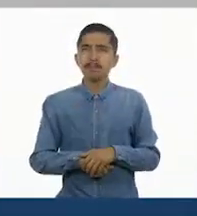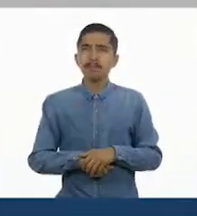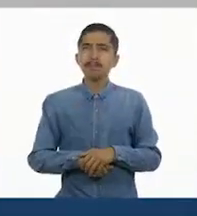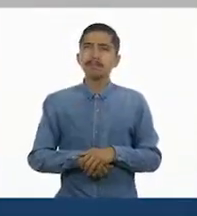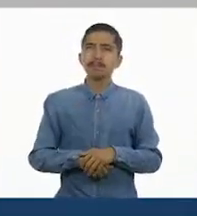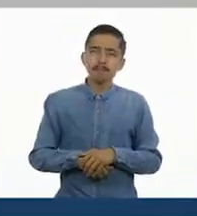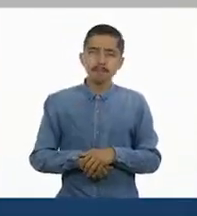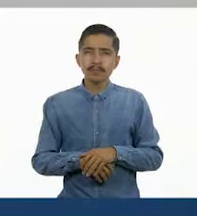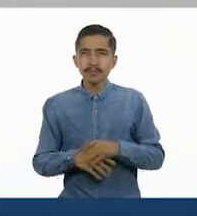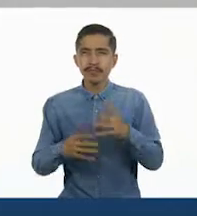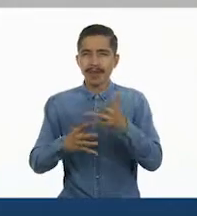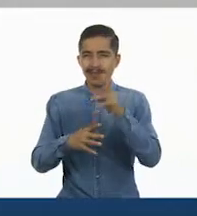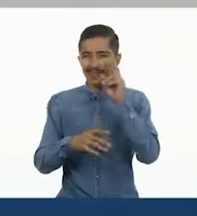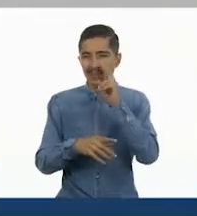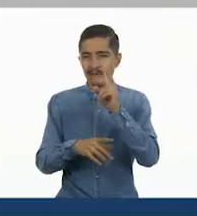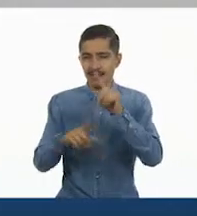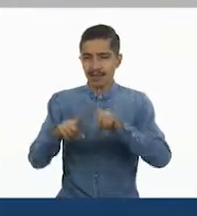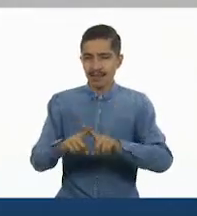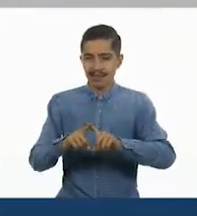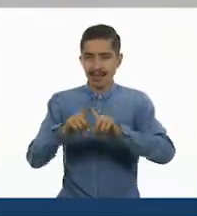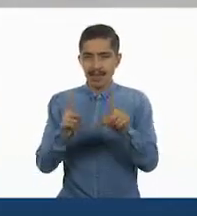Tendríamos que hacer la diferencia. Ajá.